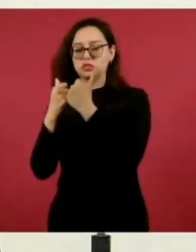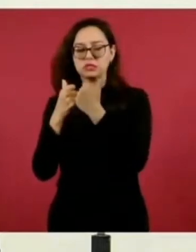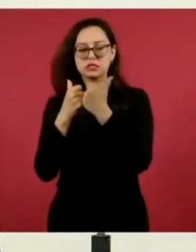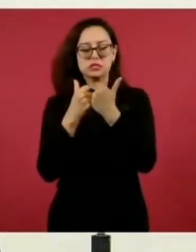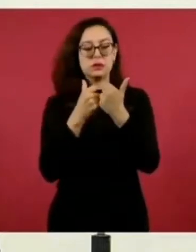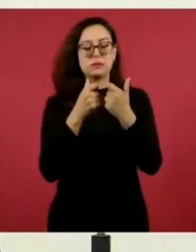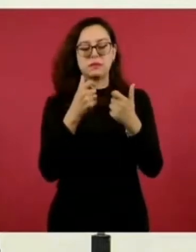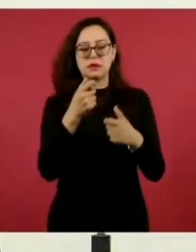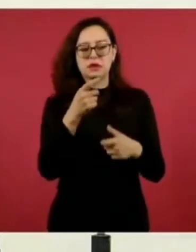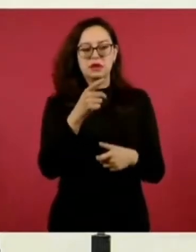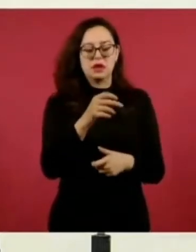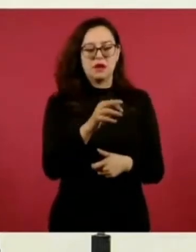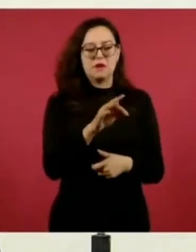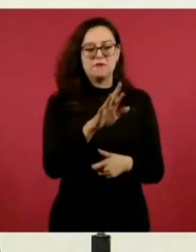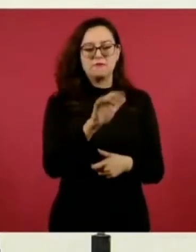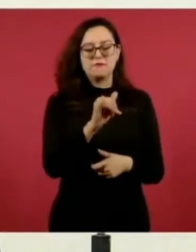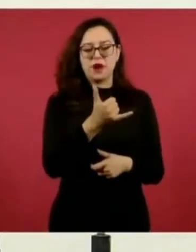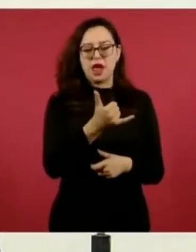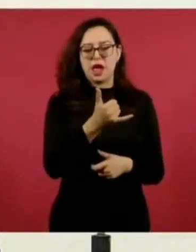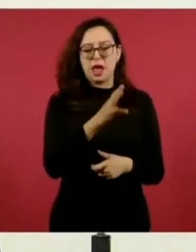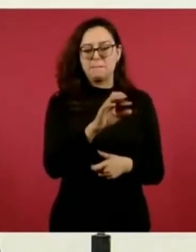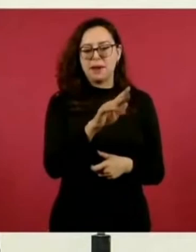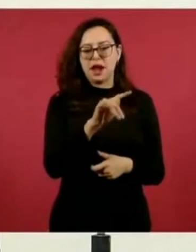el PRO